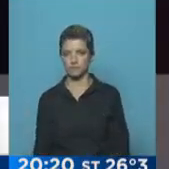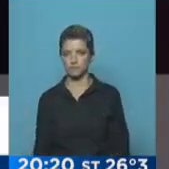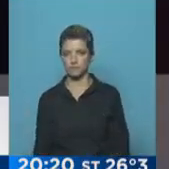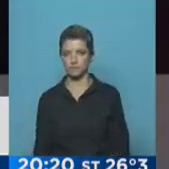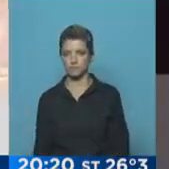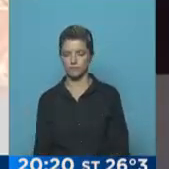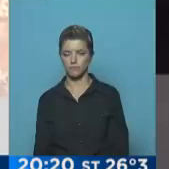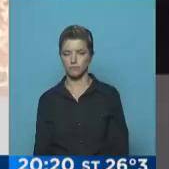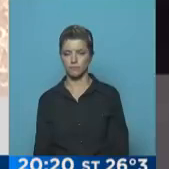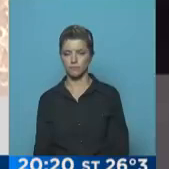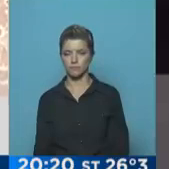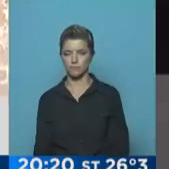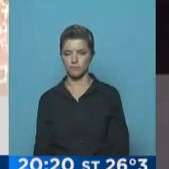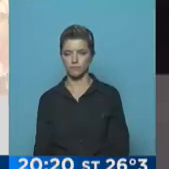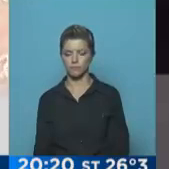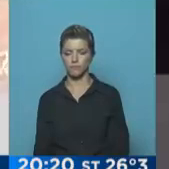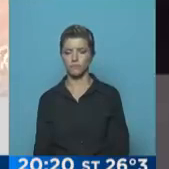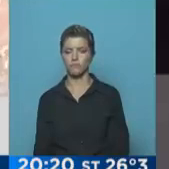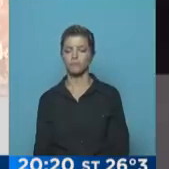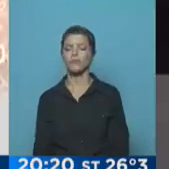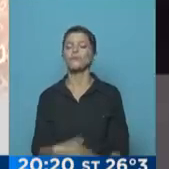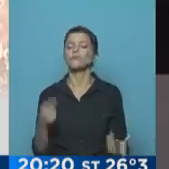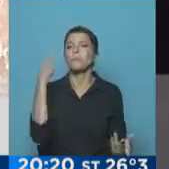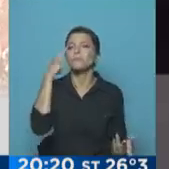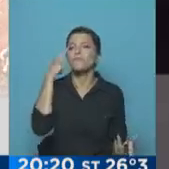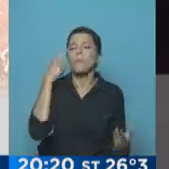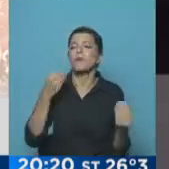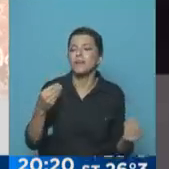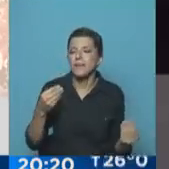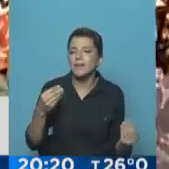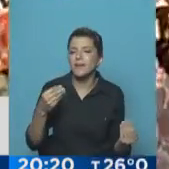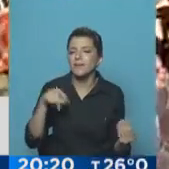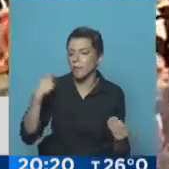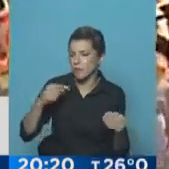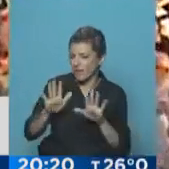de cosas que parecían que nunca íbamos a ver?